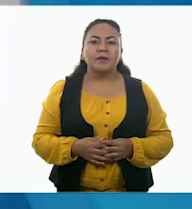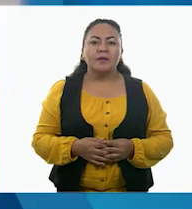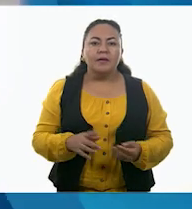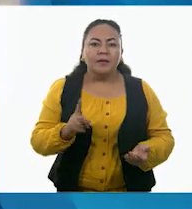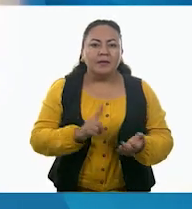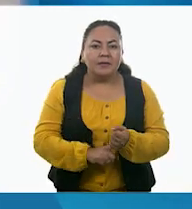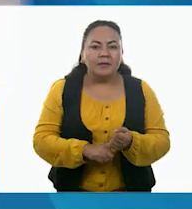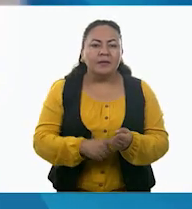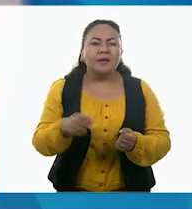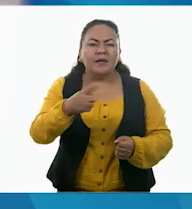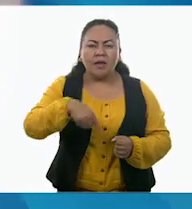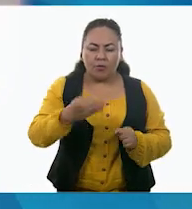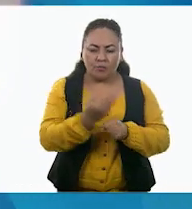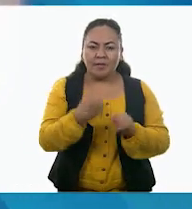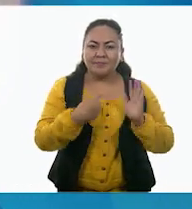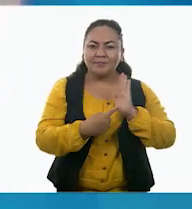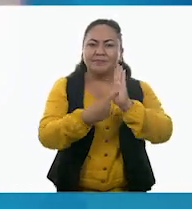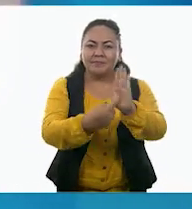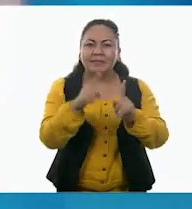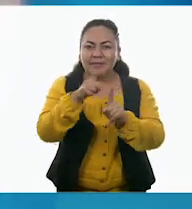Foros donde hemos presentado este cómic,